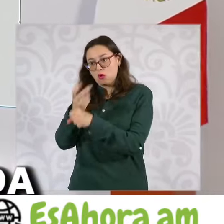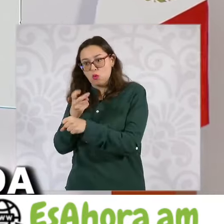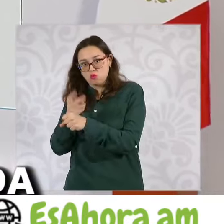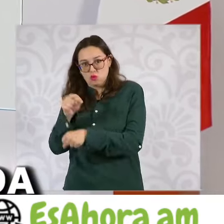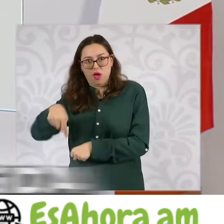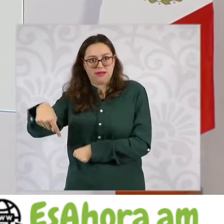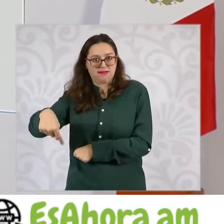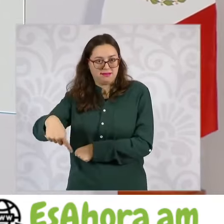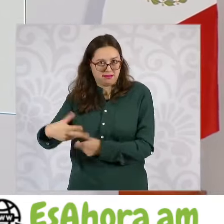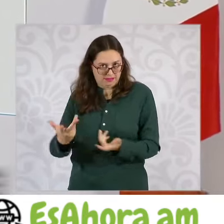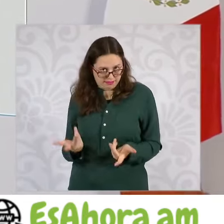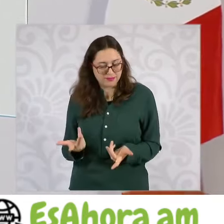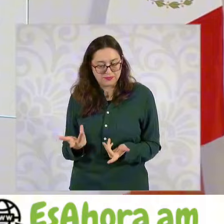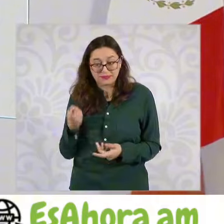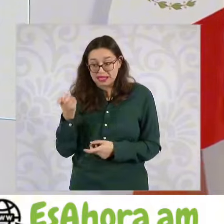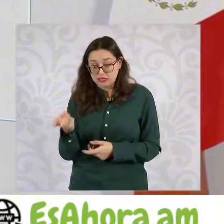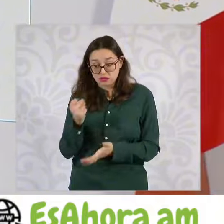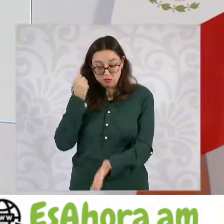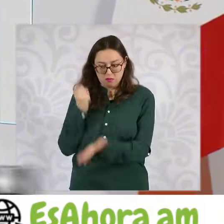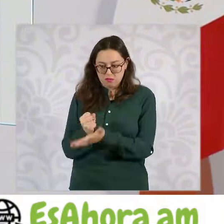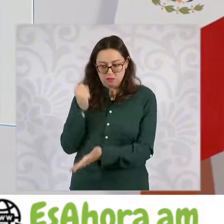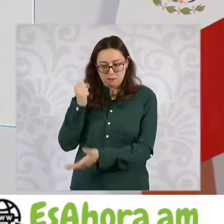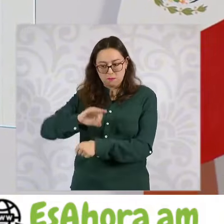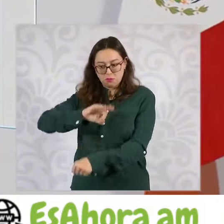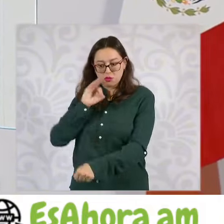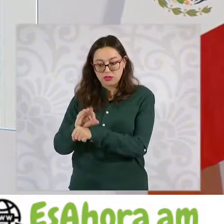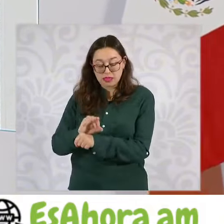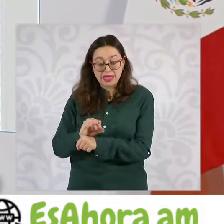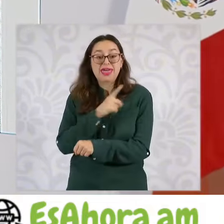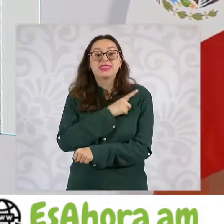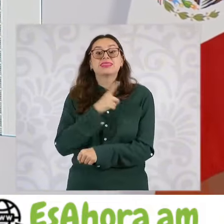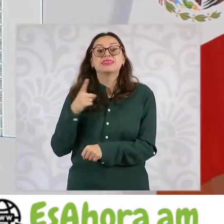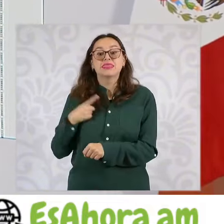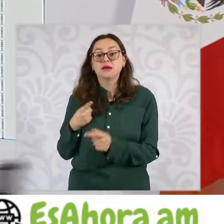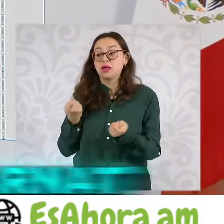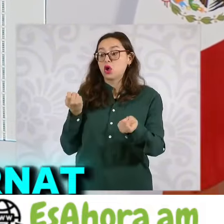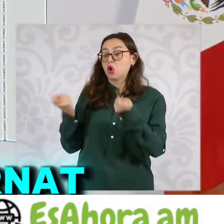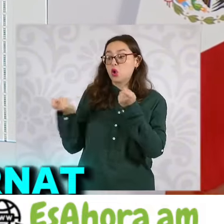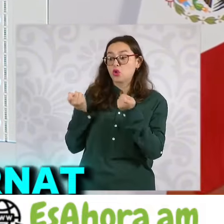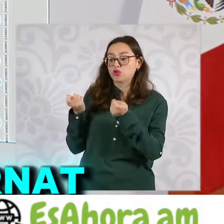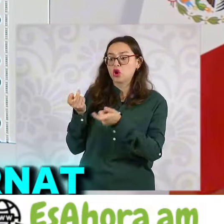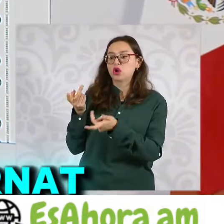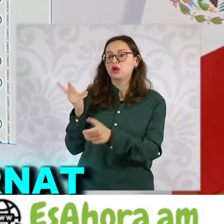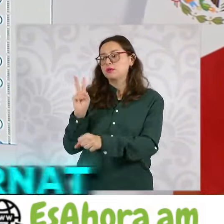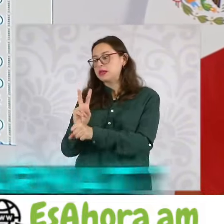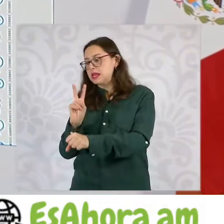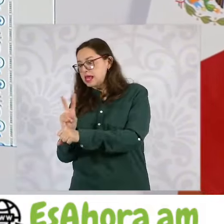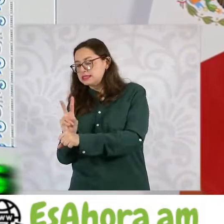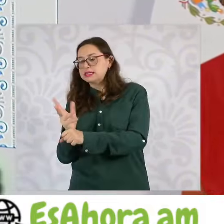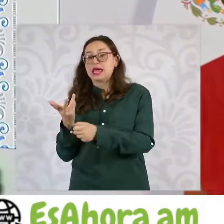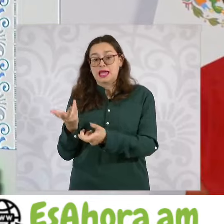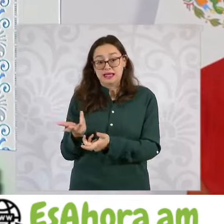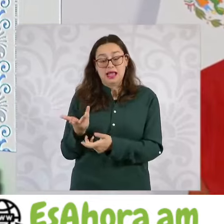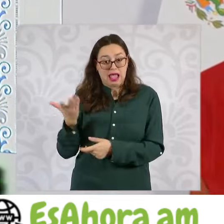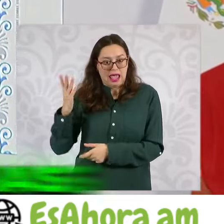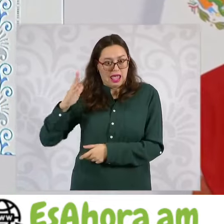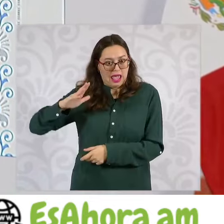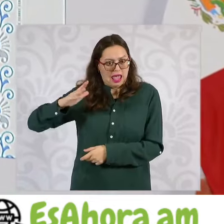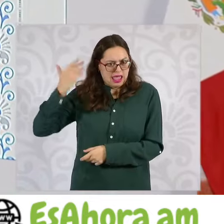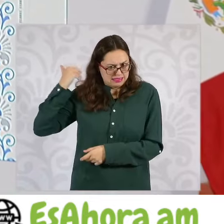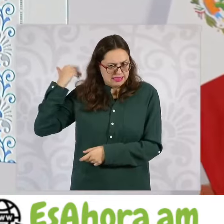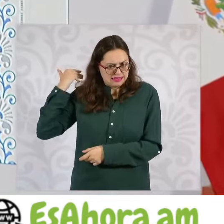natural protegida, lo que se requiere es un plan de manejo, que lo explicó muy bien aquí la secretaria de Semarnat, Alicia